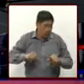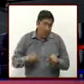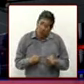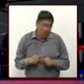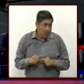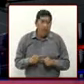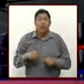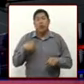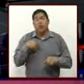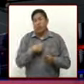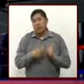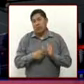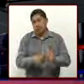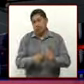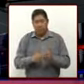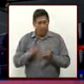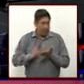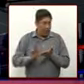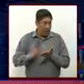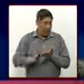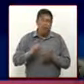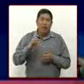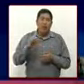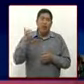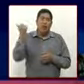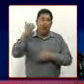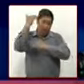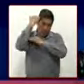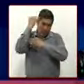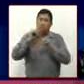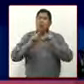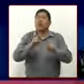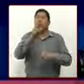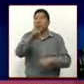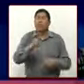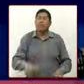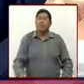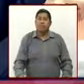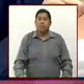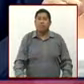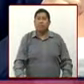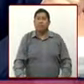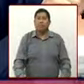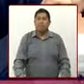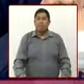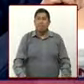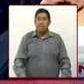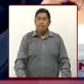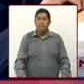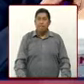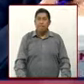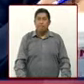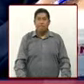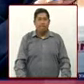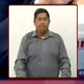siendo con datos concretos. Permítame, porque Tufi también tiene una pregunta para usted. Tufi.